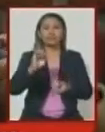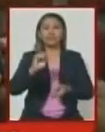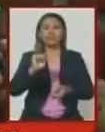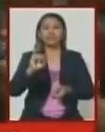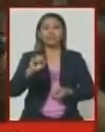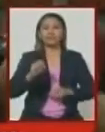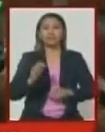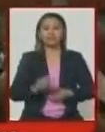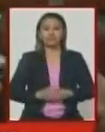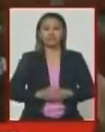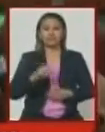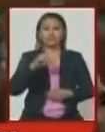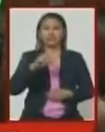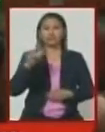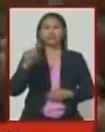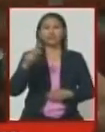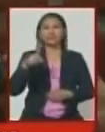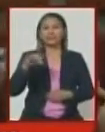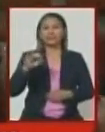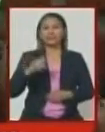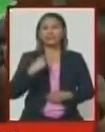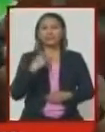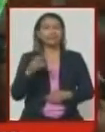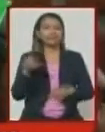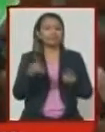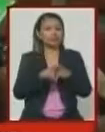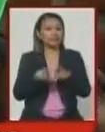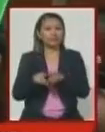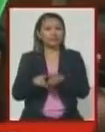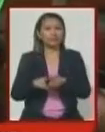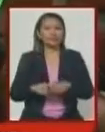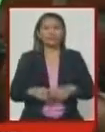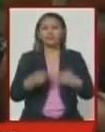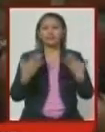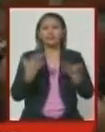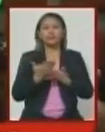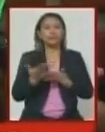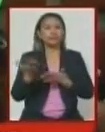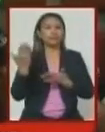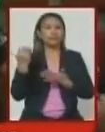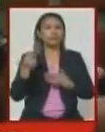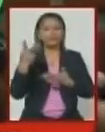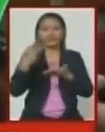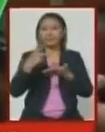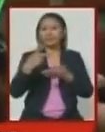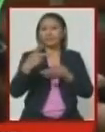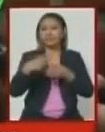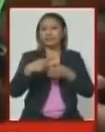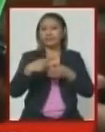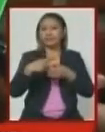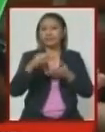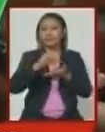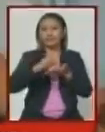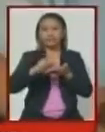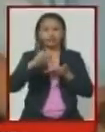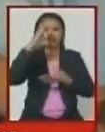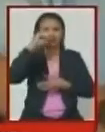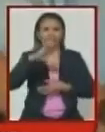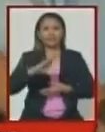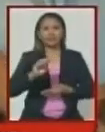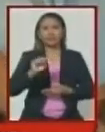Isis Llapis, ¿sí? La misma que estuvo en la cirugía del niño